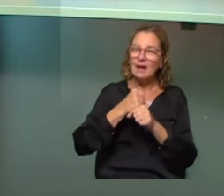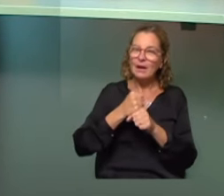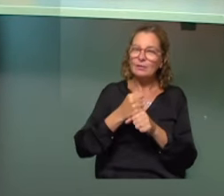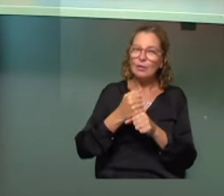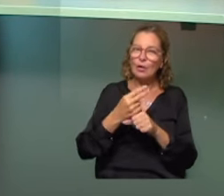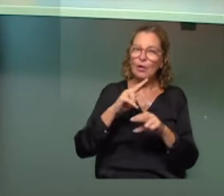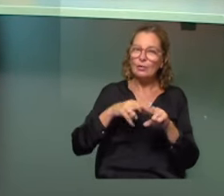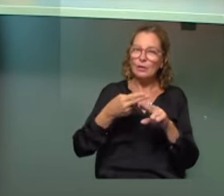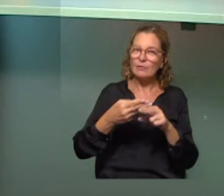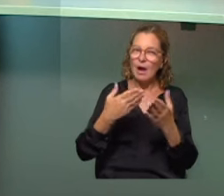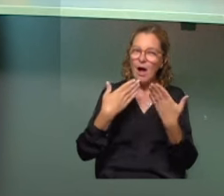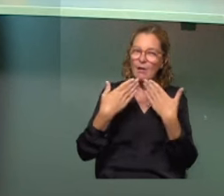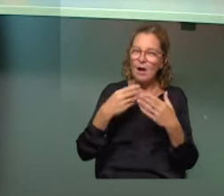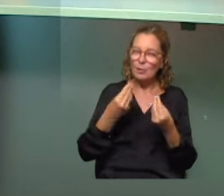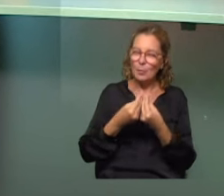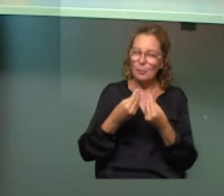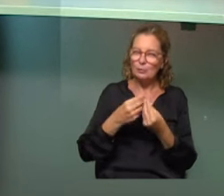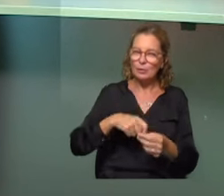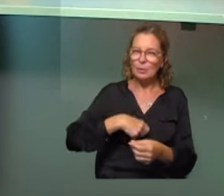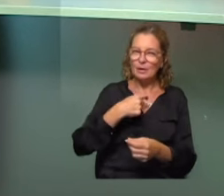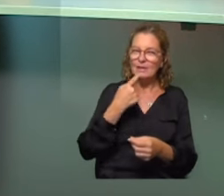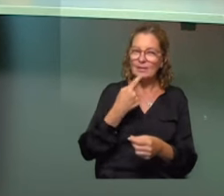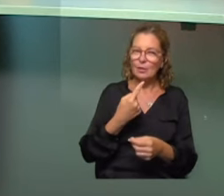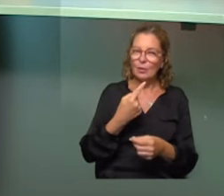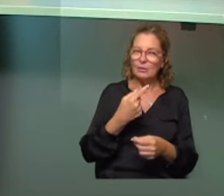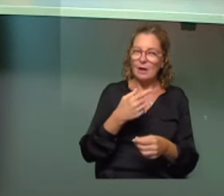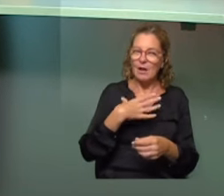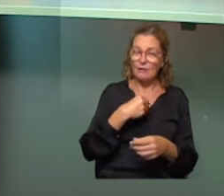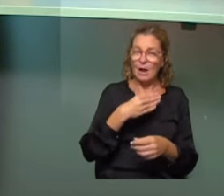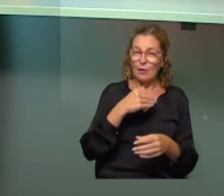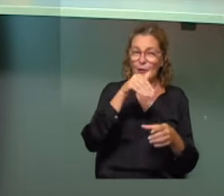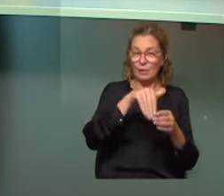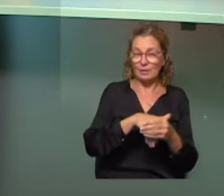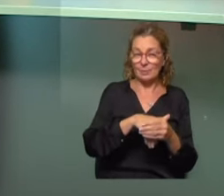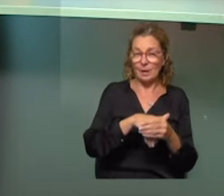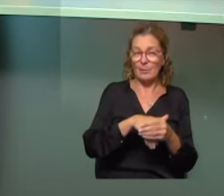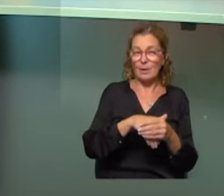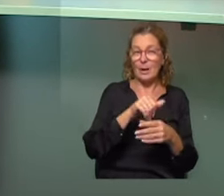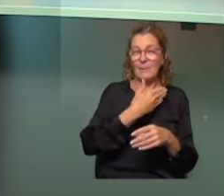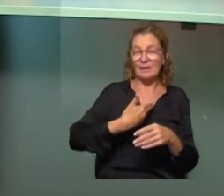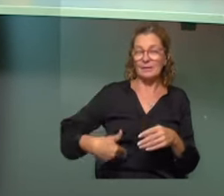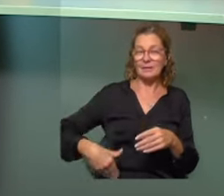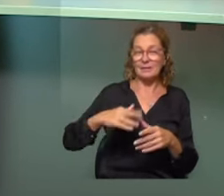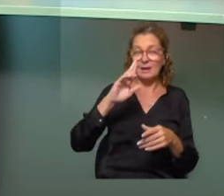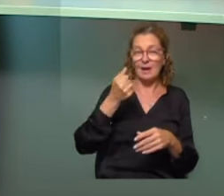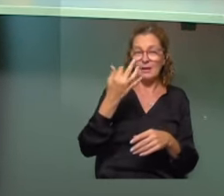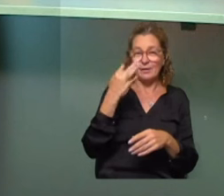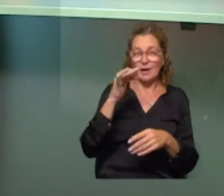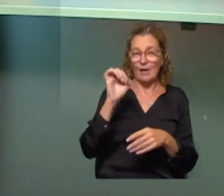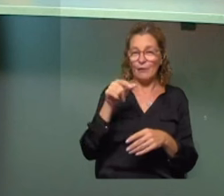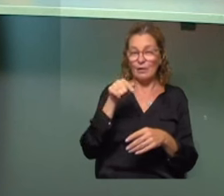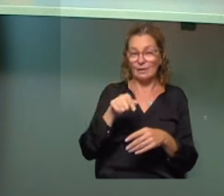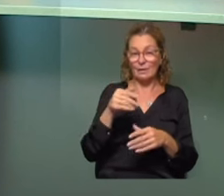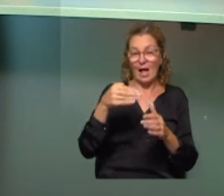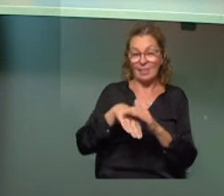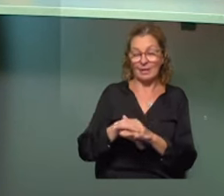balotaje. Y habló de varias internas, Mujica, porque por un lado dijo que si fuera blanco, él votaría a la precandidata presidencial Laura Raffo. Y con respecto, ahora sí, a la